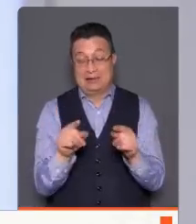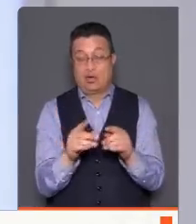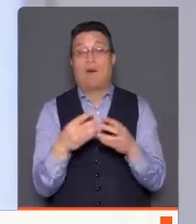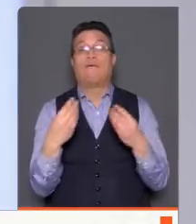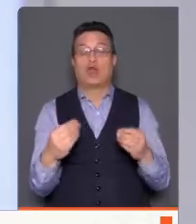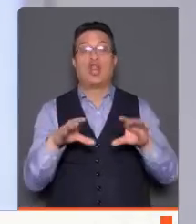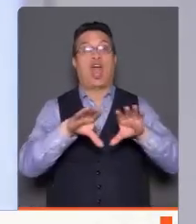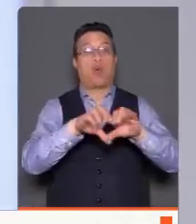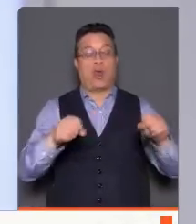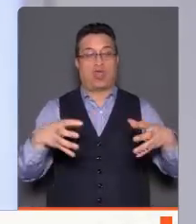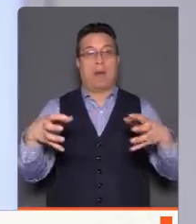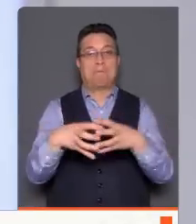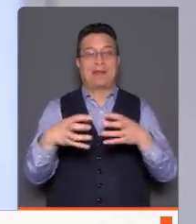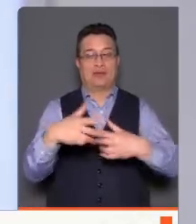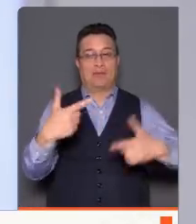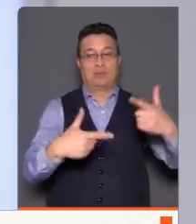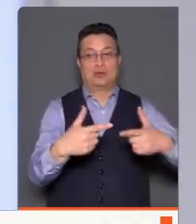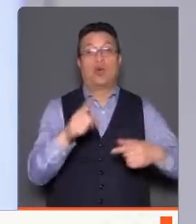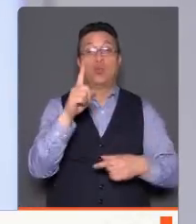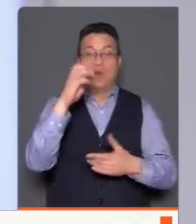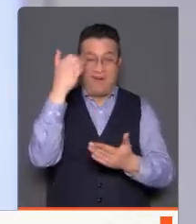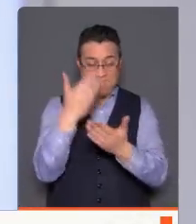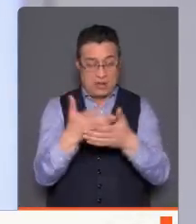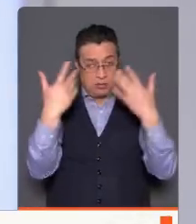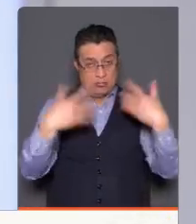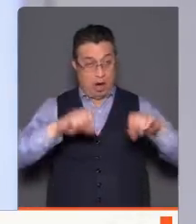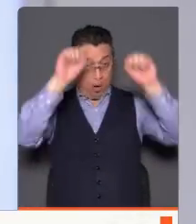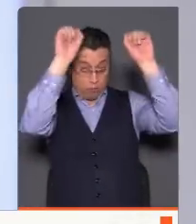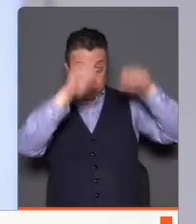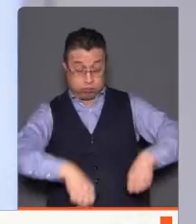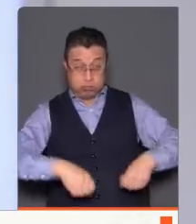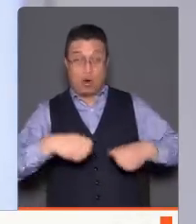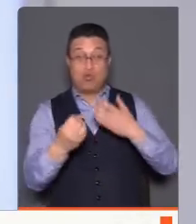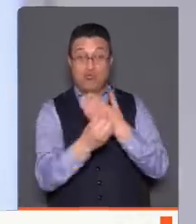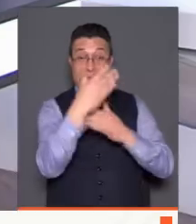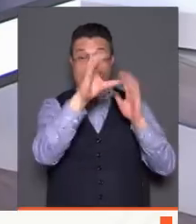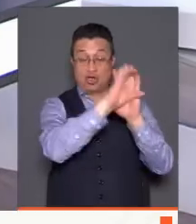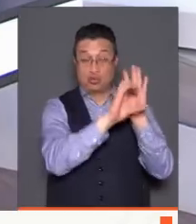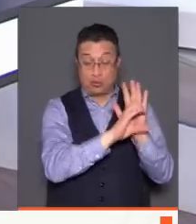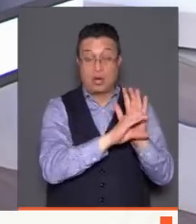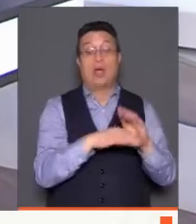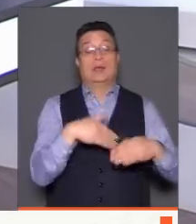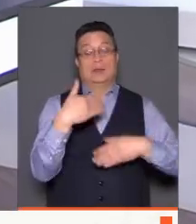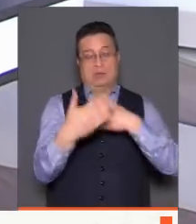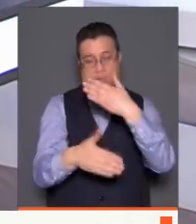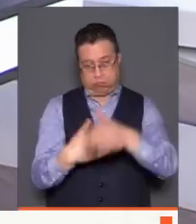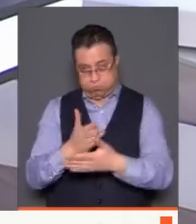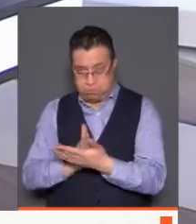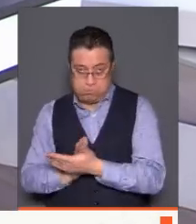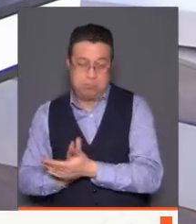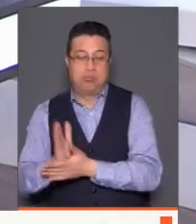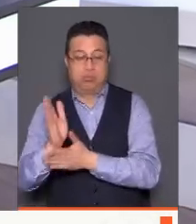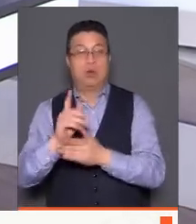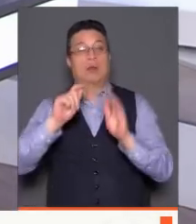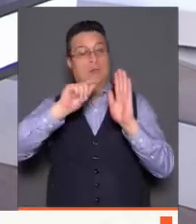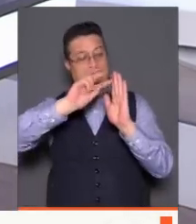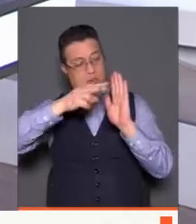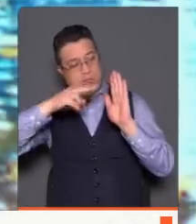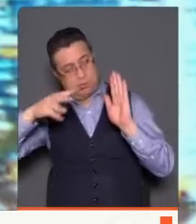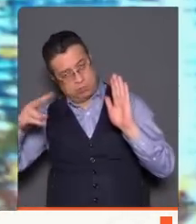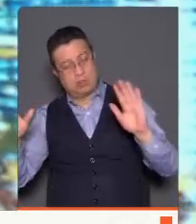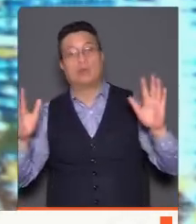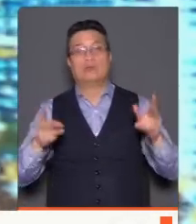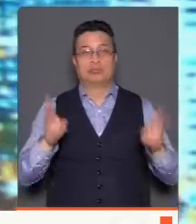de los partidos en el sentido de, una vez aprobada la nueva constitución, iniciar un proceso de implementación y de perfeccionamiento. Ya, ahora,